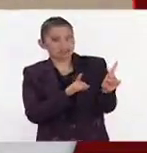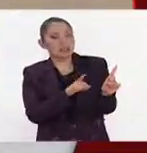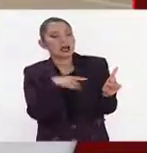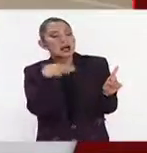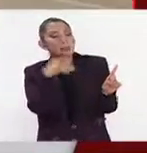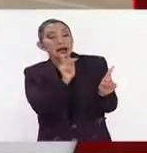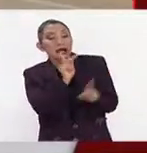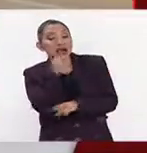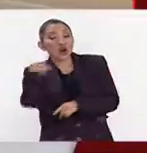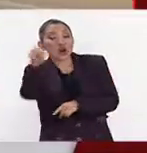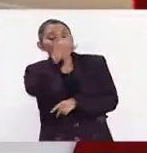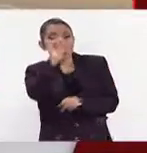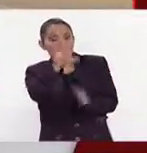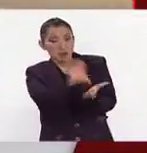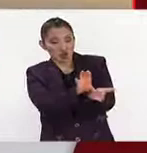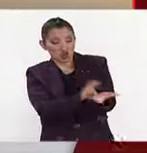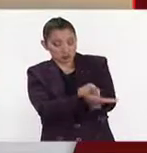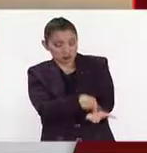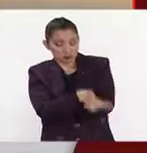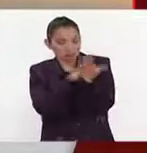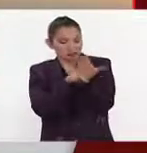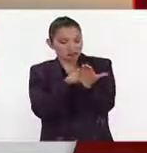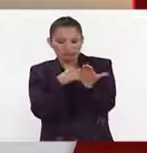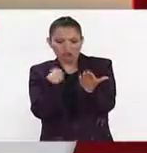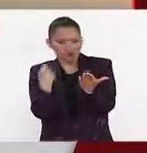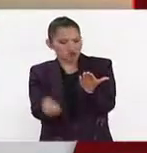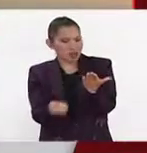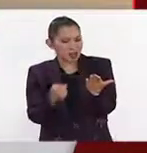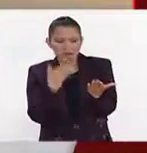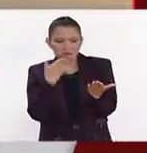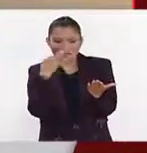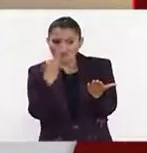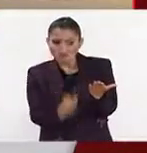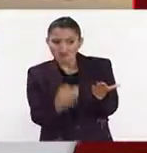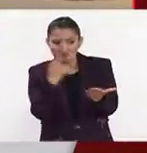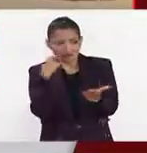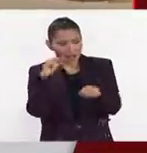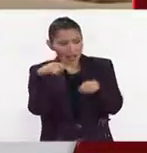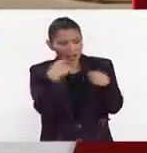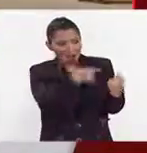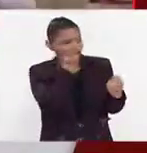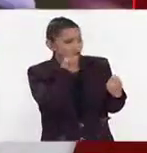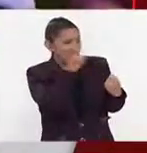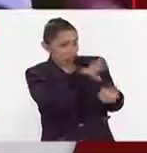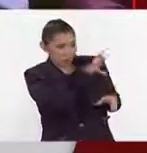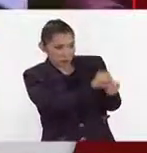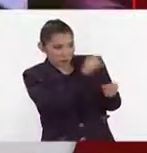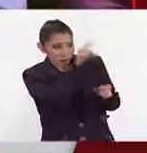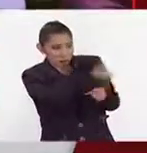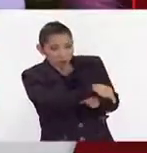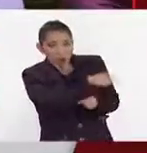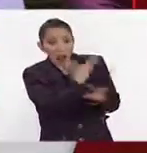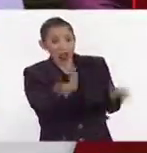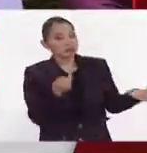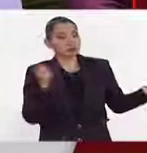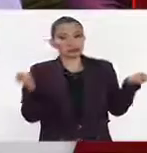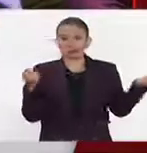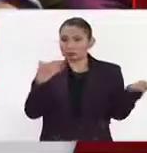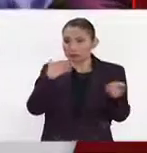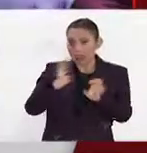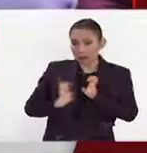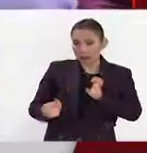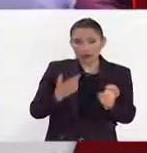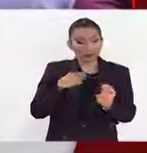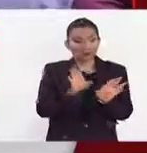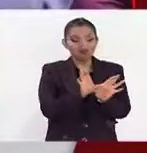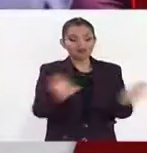Sin embargo, la propia Constitución no otorga las facultades suficientes a ella para poder manejar al ejército.